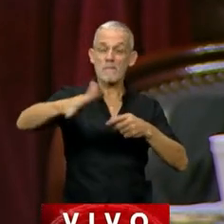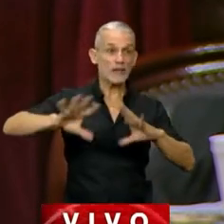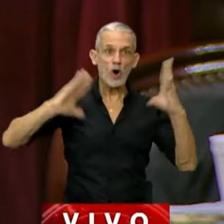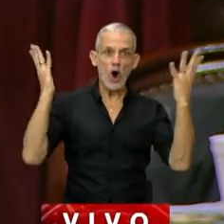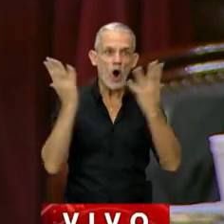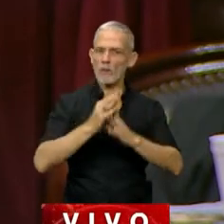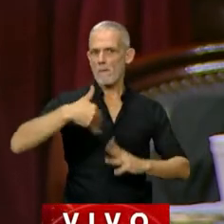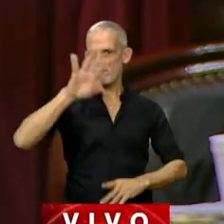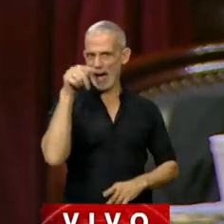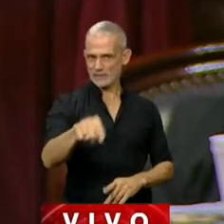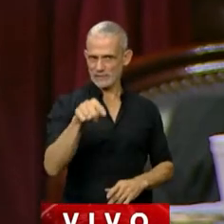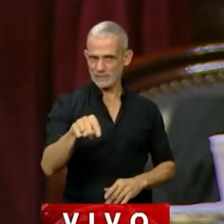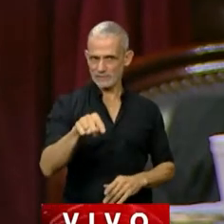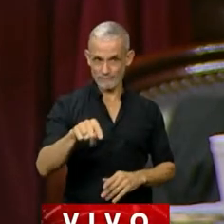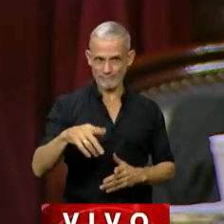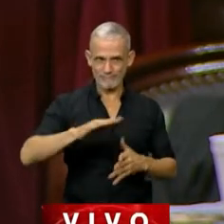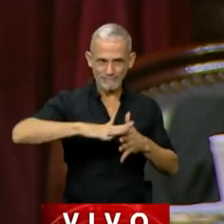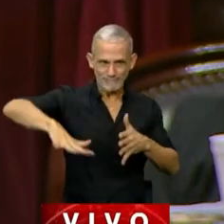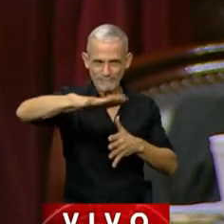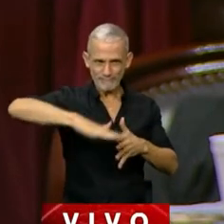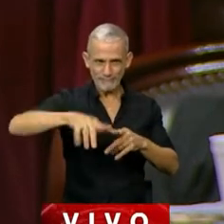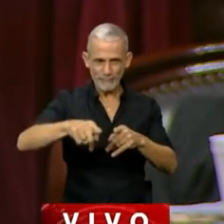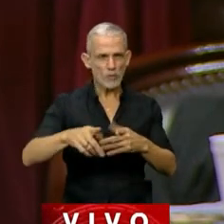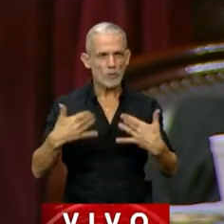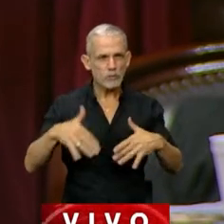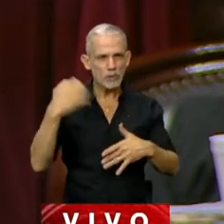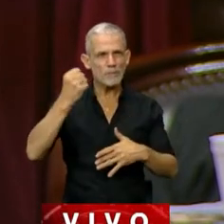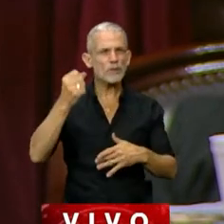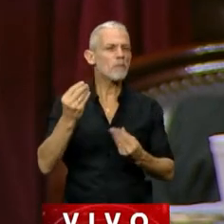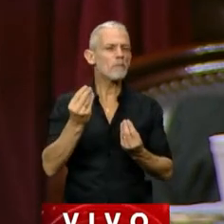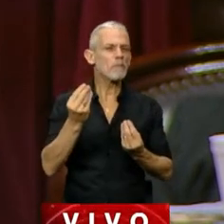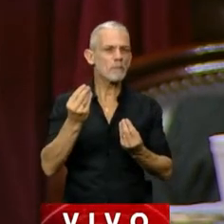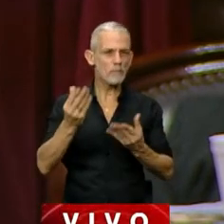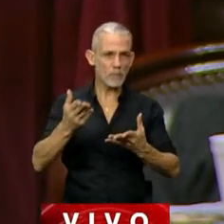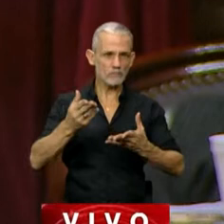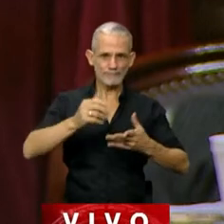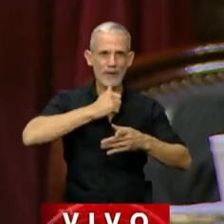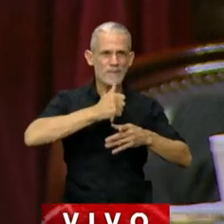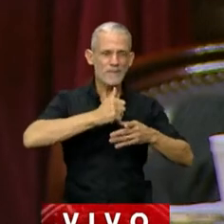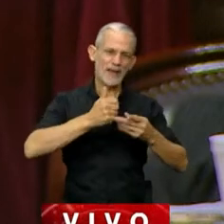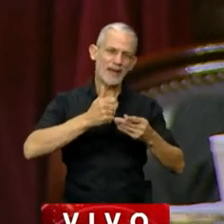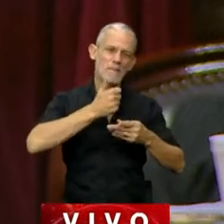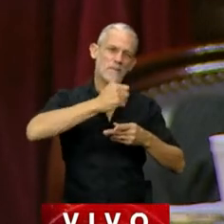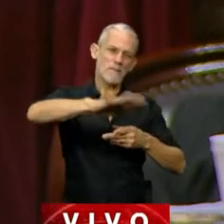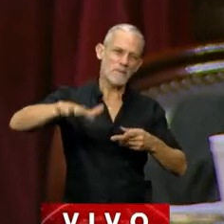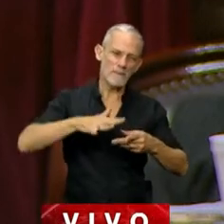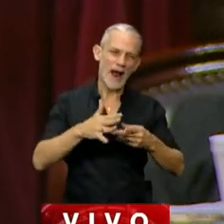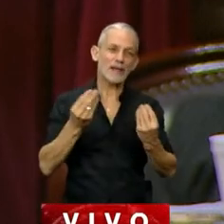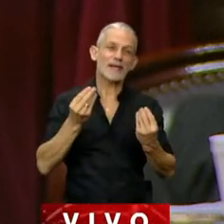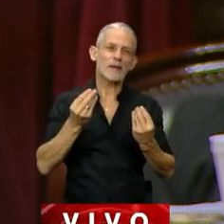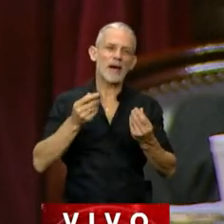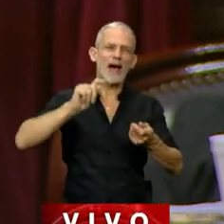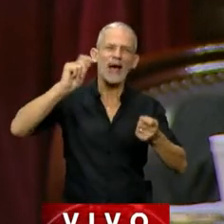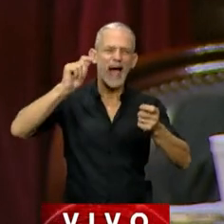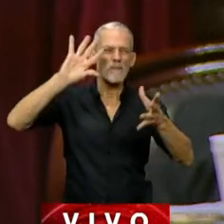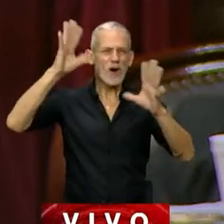del mundo. Eso tiene una importancia primordial en el marco, ¿no es cierto?, de los efectos del